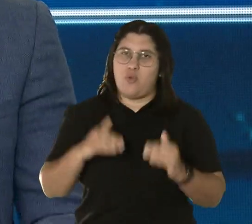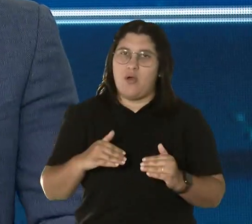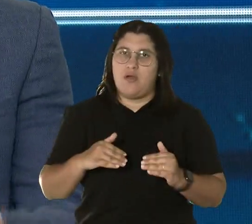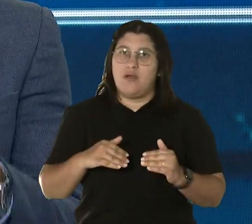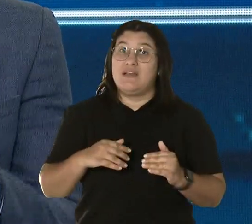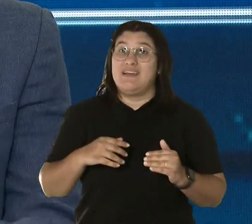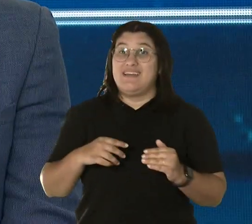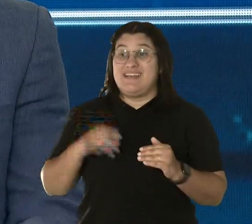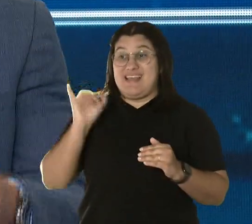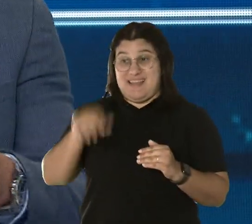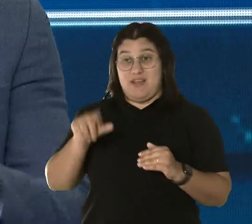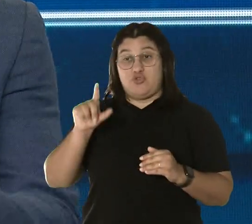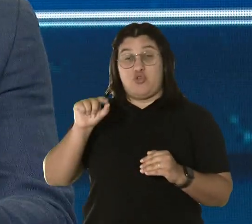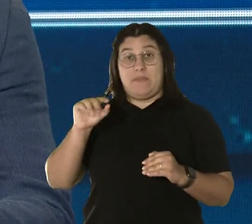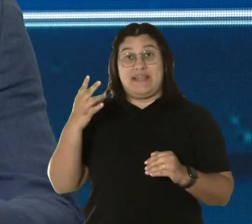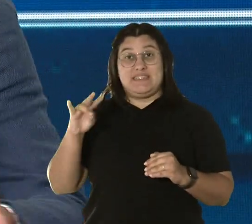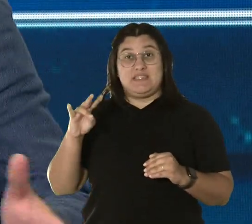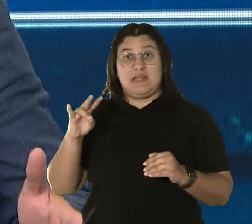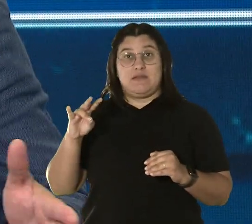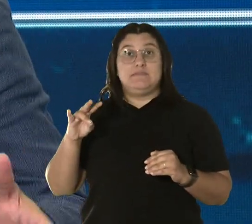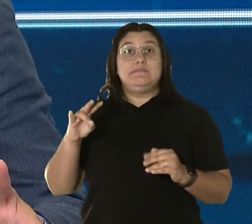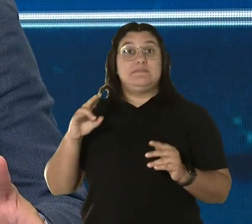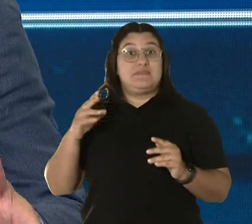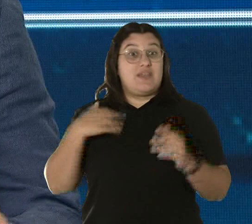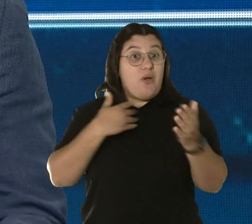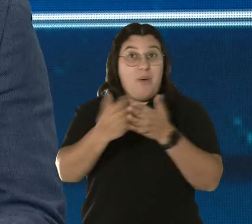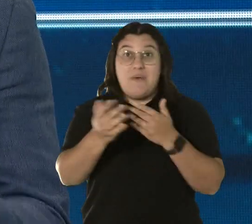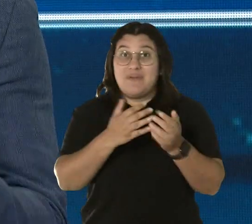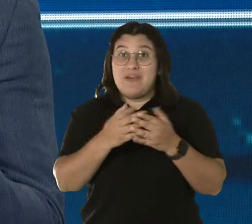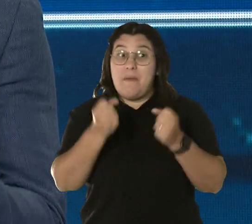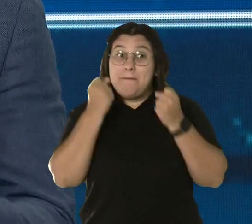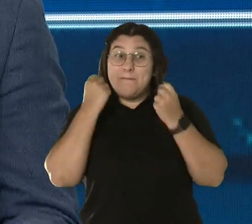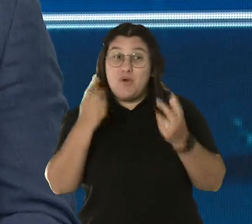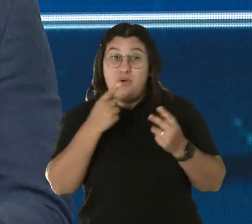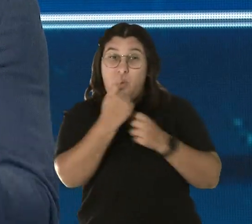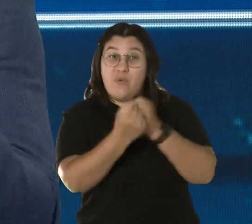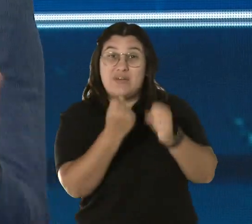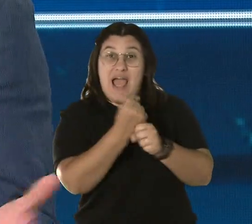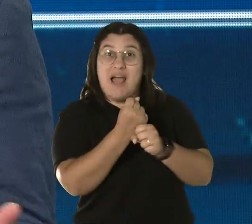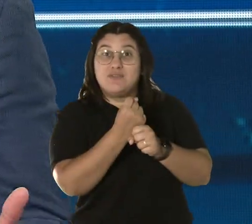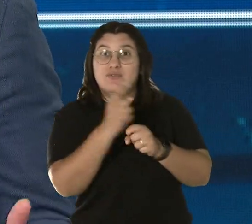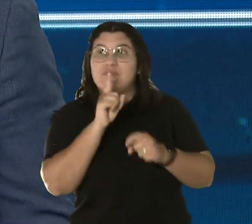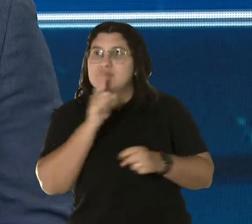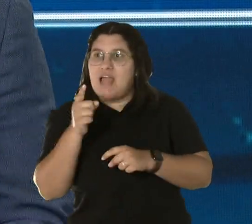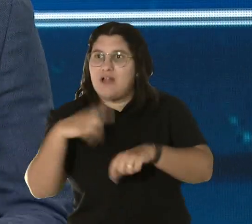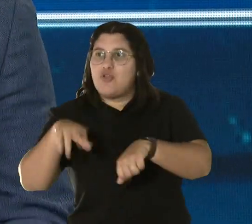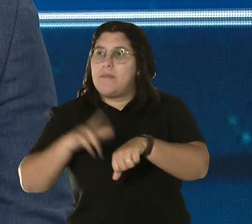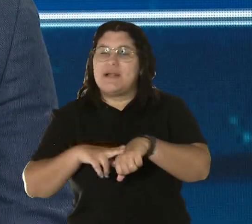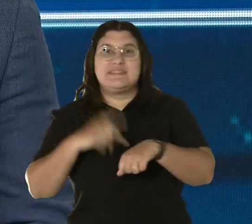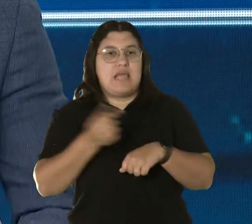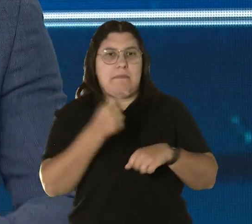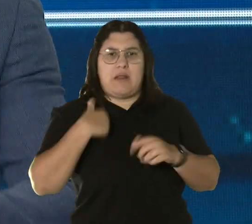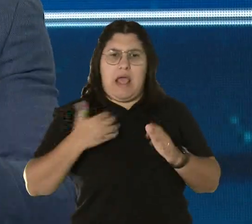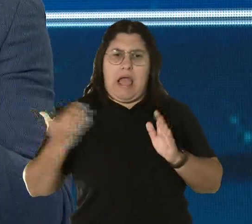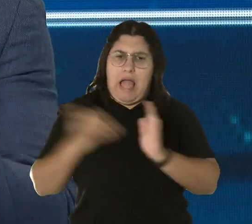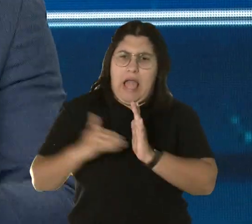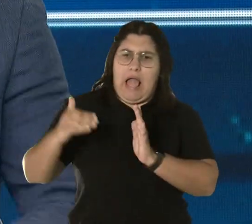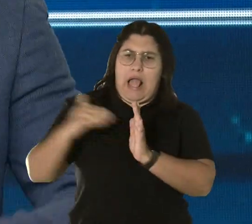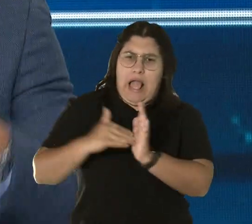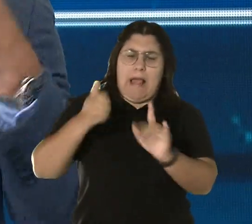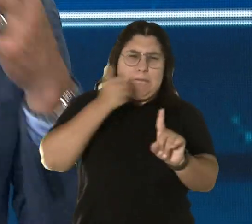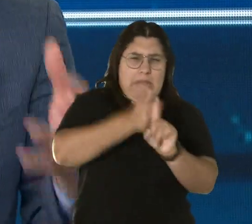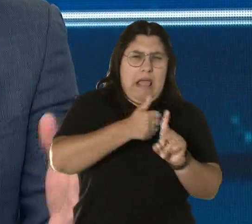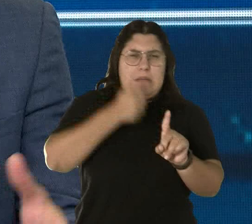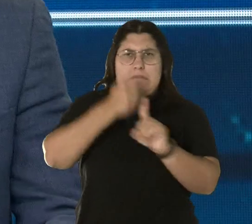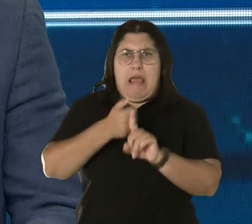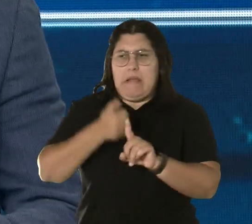esa reforma laboral del 2017 con todos los acontecimientos porque no hemos tenido un año natural real. Todo ha sido años de impactos que ya